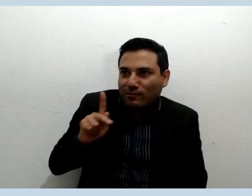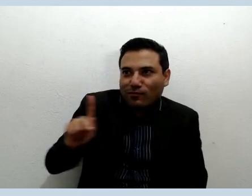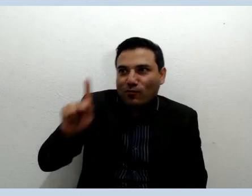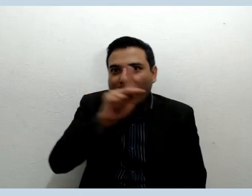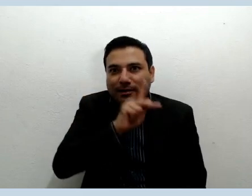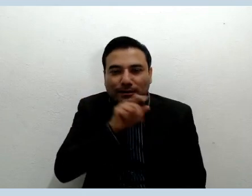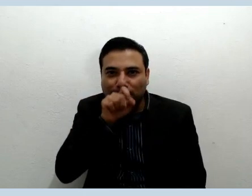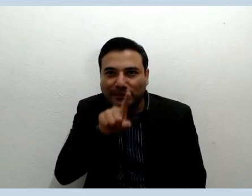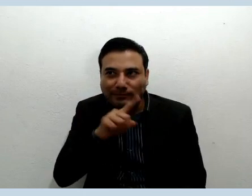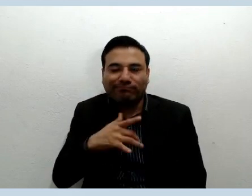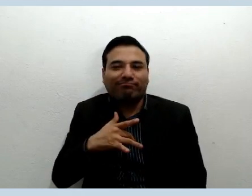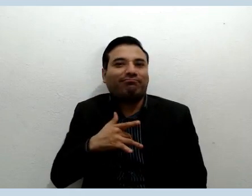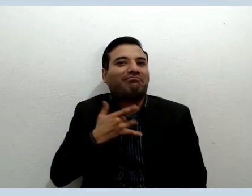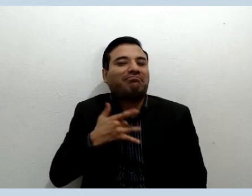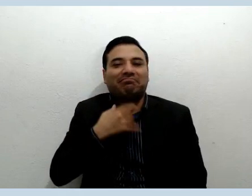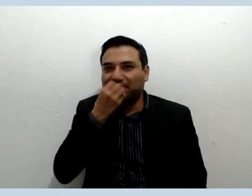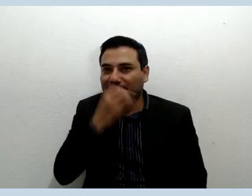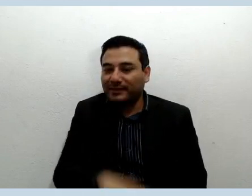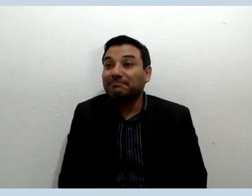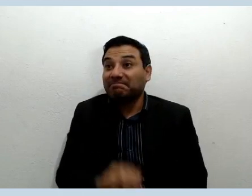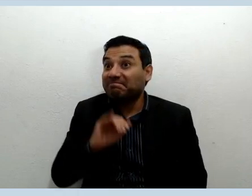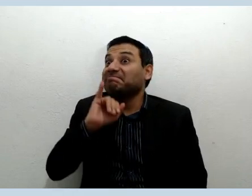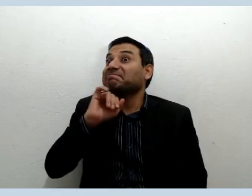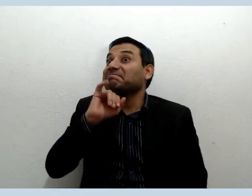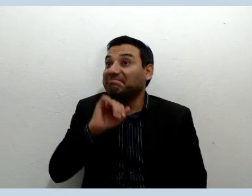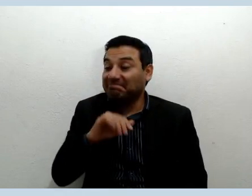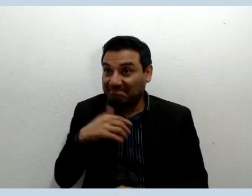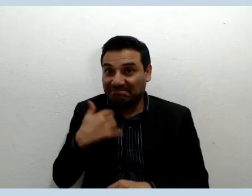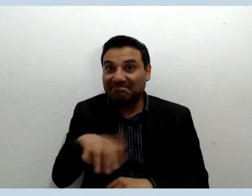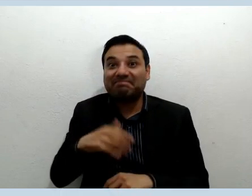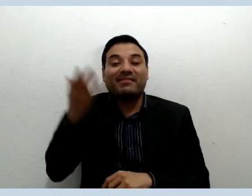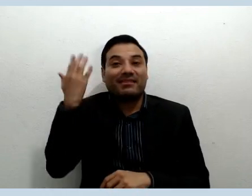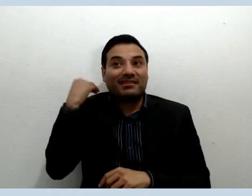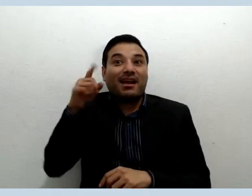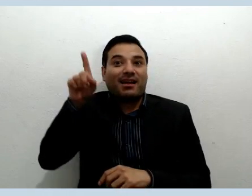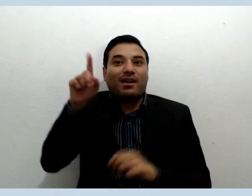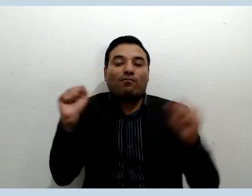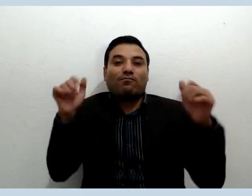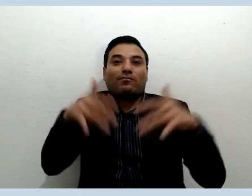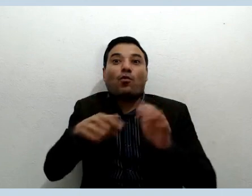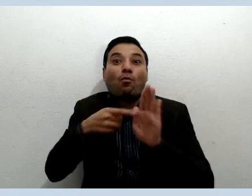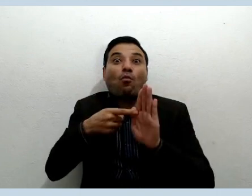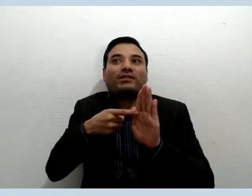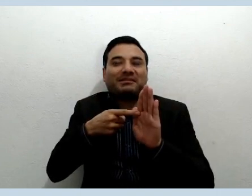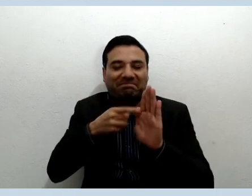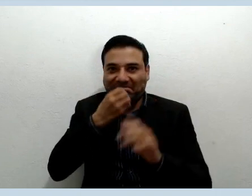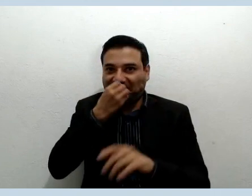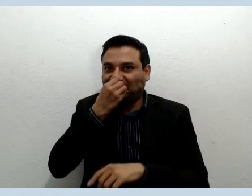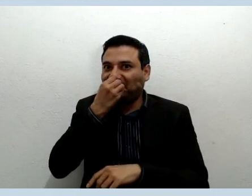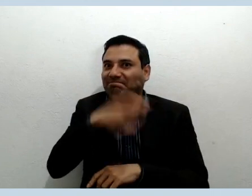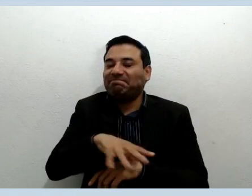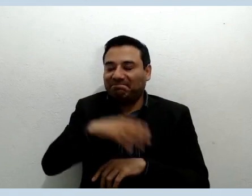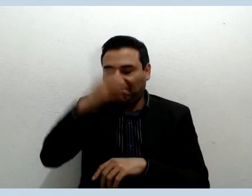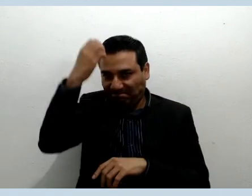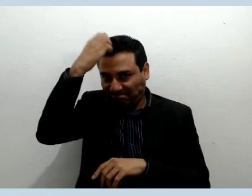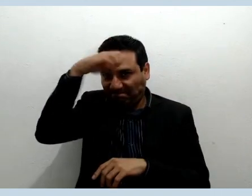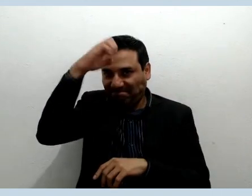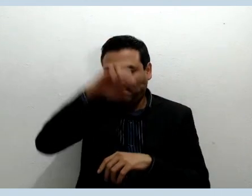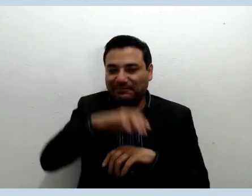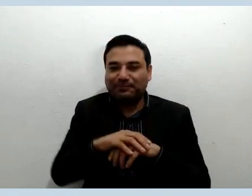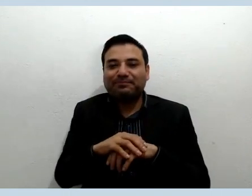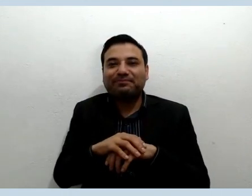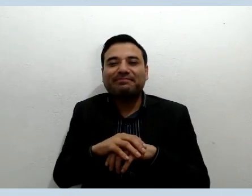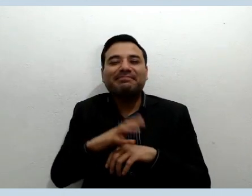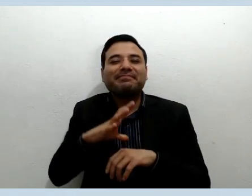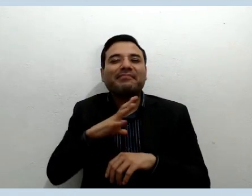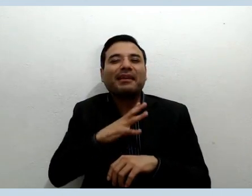sí sí los jóvenes a la muestra fue toda una experiencia Porque además como había